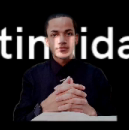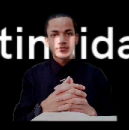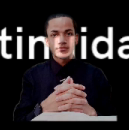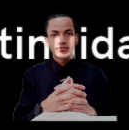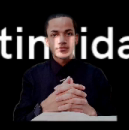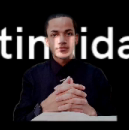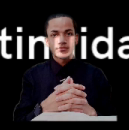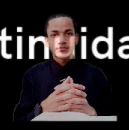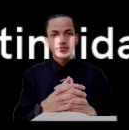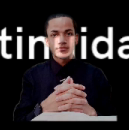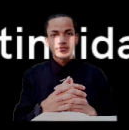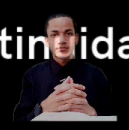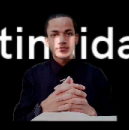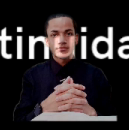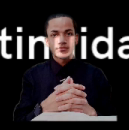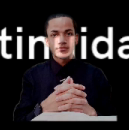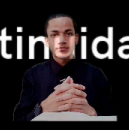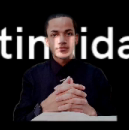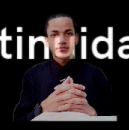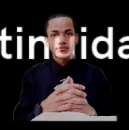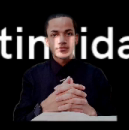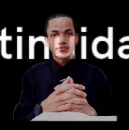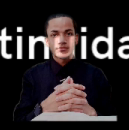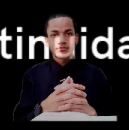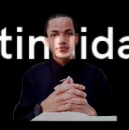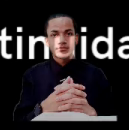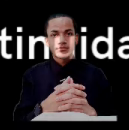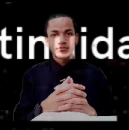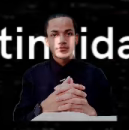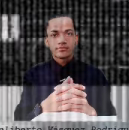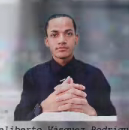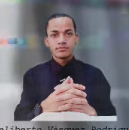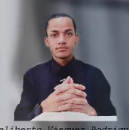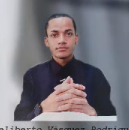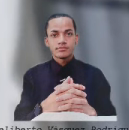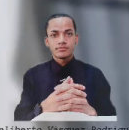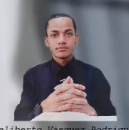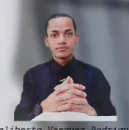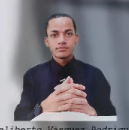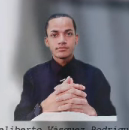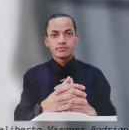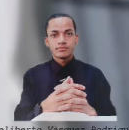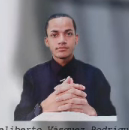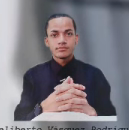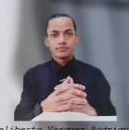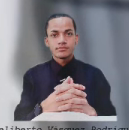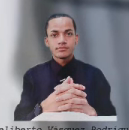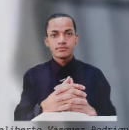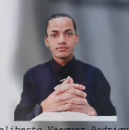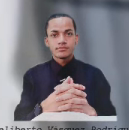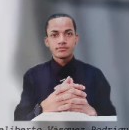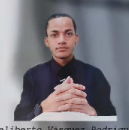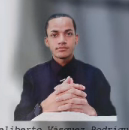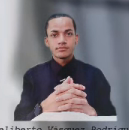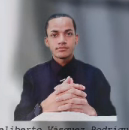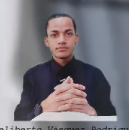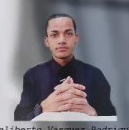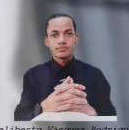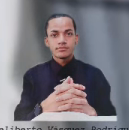de homo primitivo con continuidad filogeográfica a través de los continentes el hallazgo parece impresionante y en